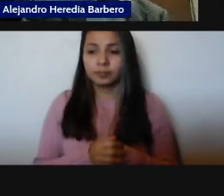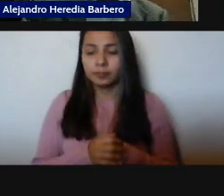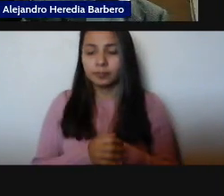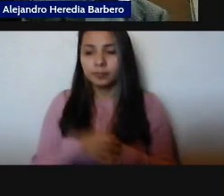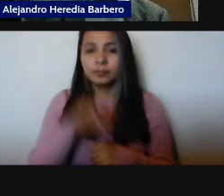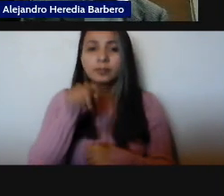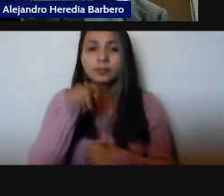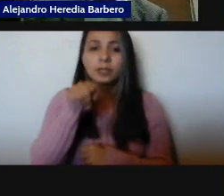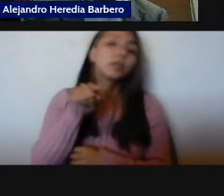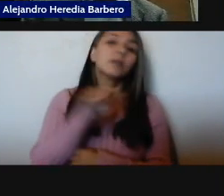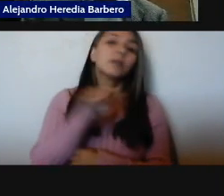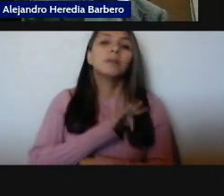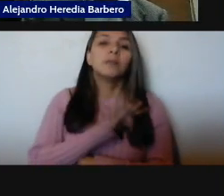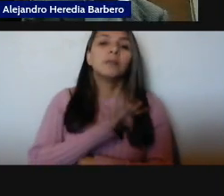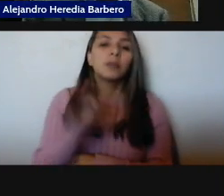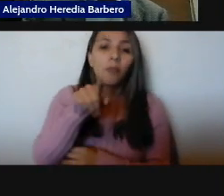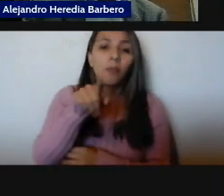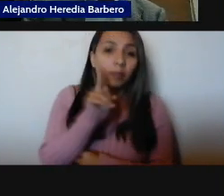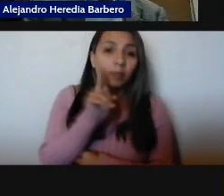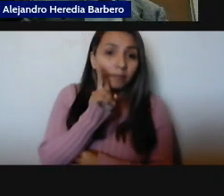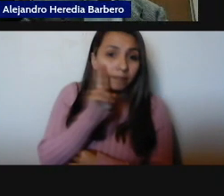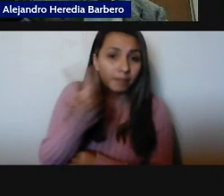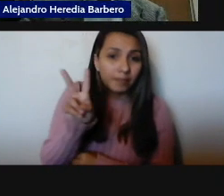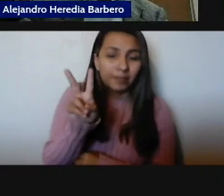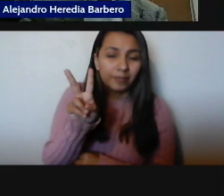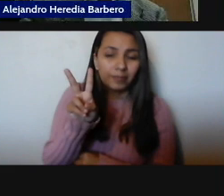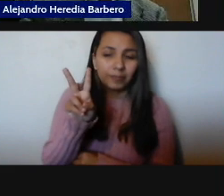izquierdo de la primera diapositiva tenemos, por ejemplo,